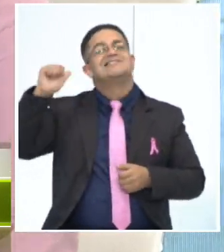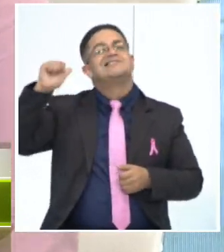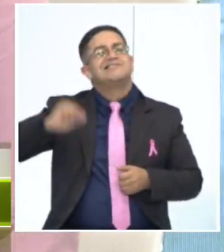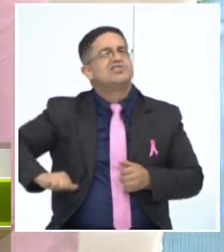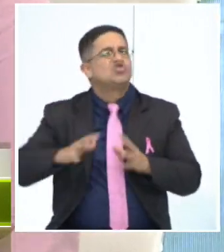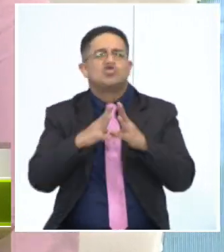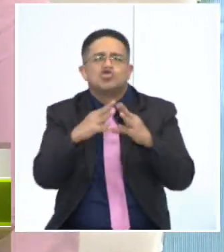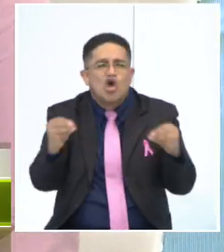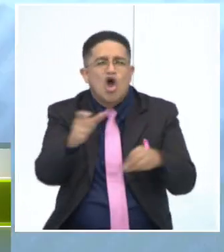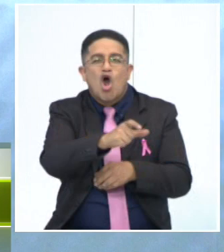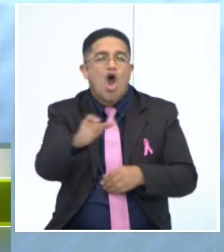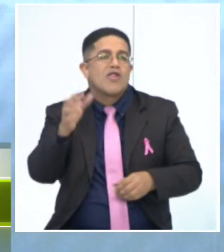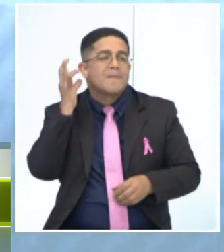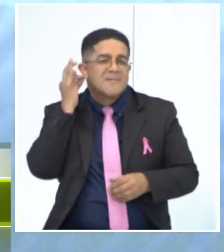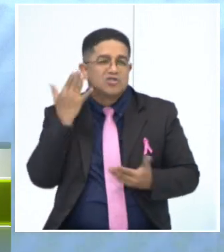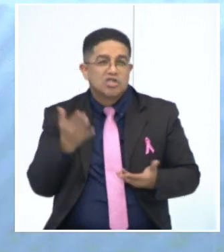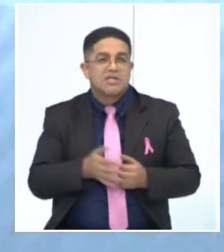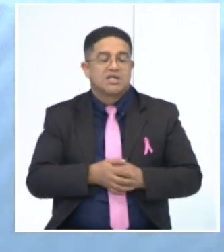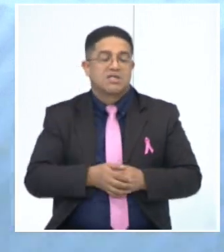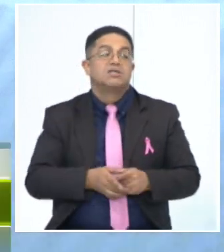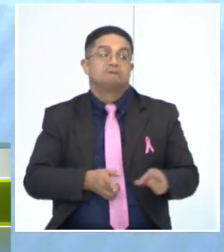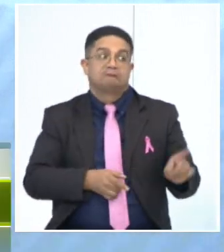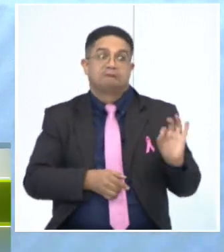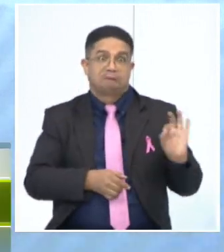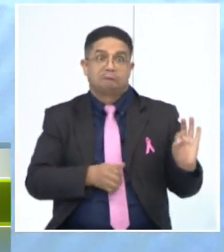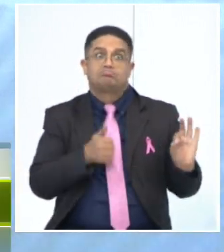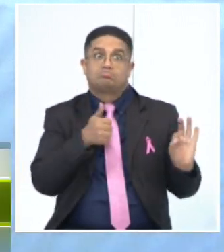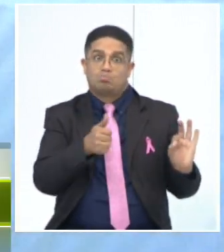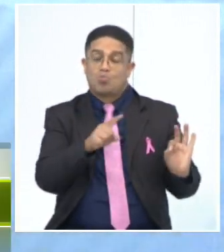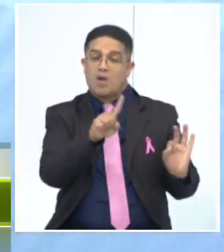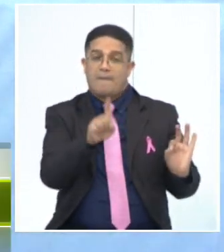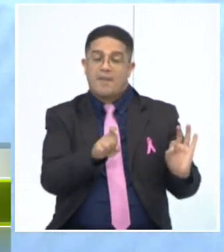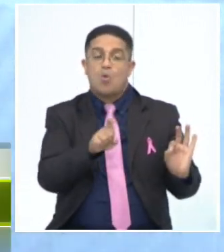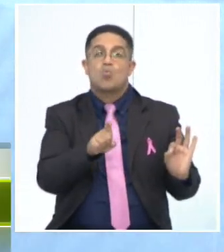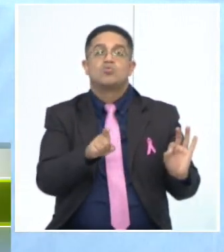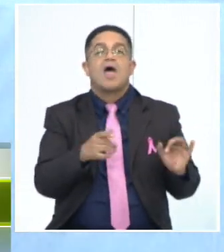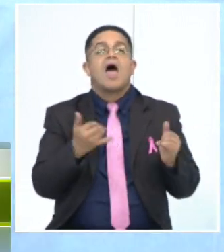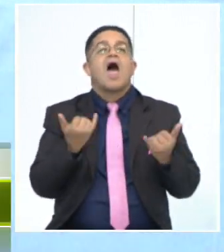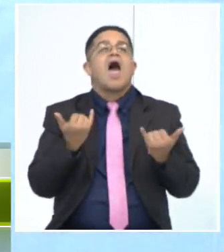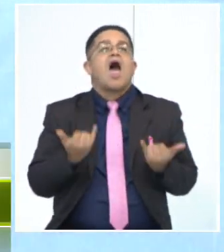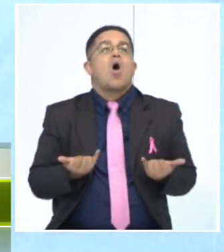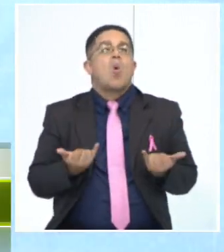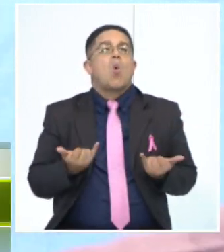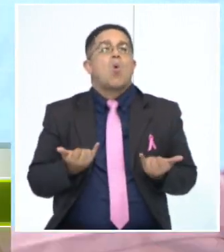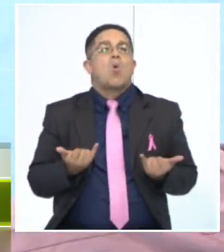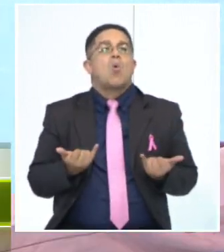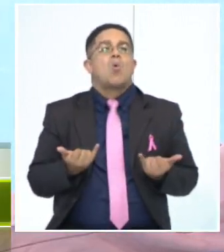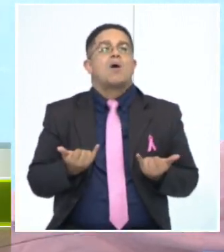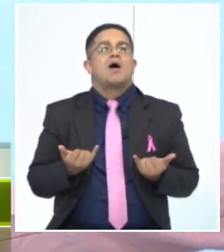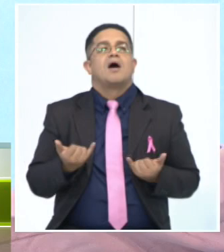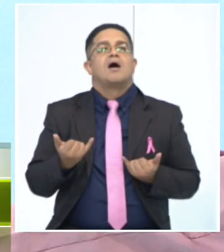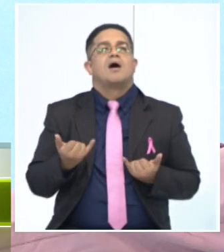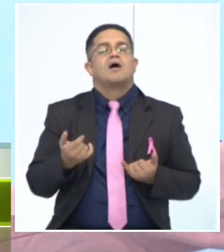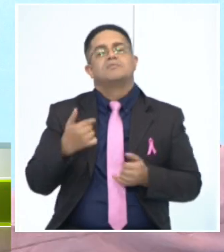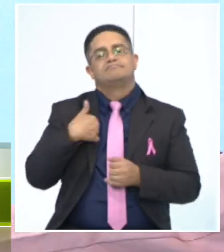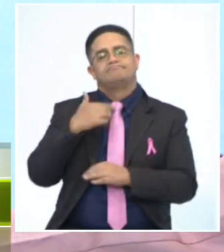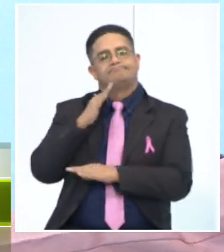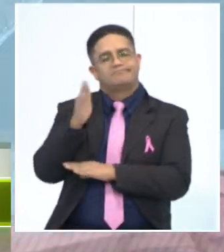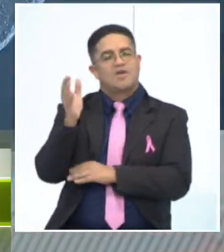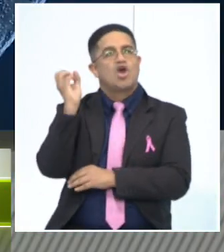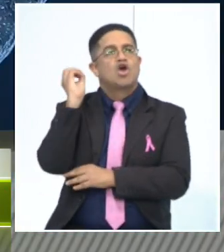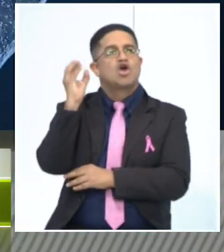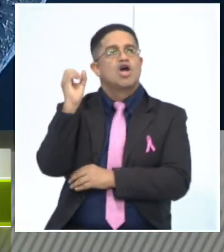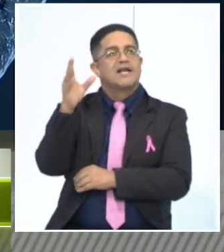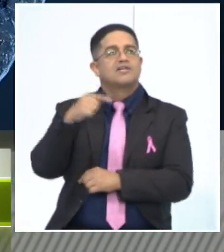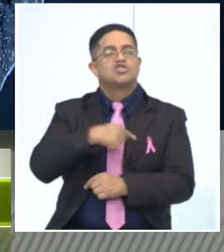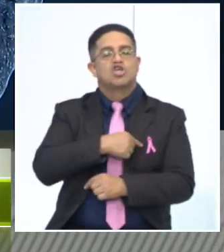pacientes? Bueno, excelente pregunta como siempre, Daniela. Hoy en día nosotros tuvimos en el Congreso de San Galen, que es